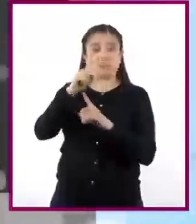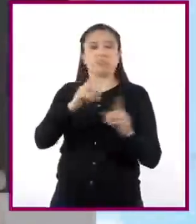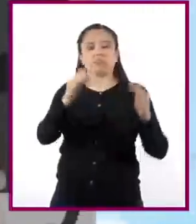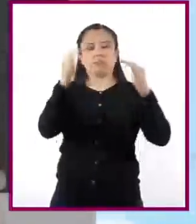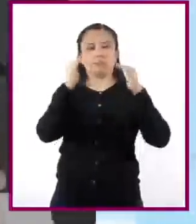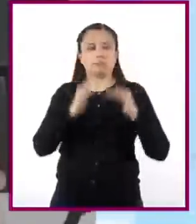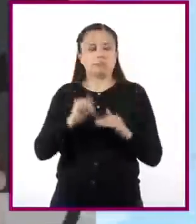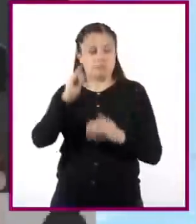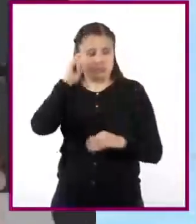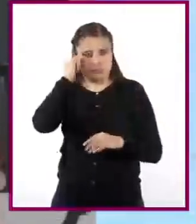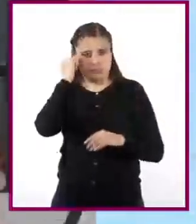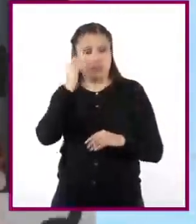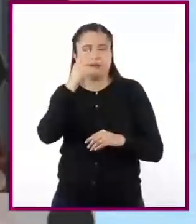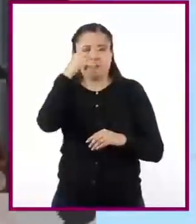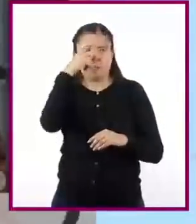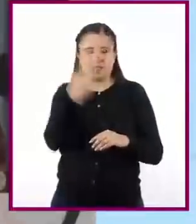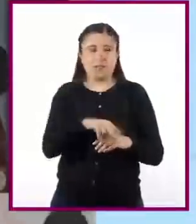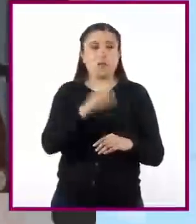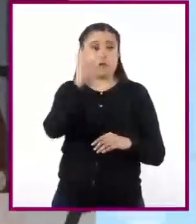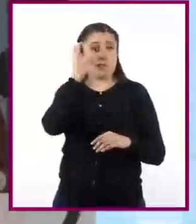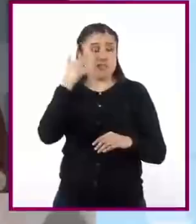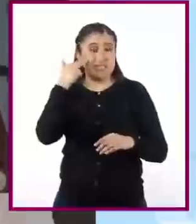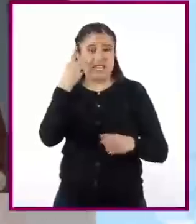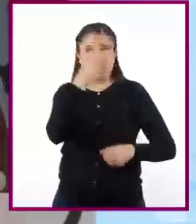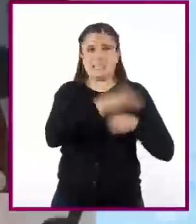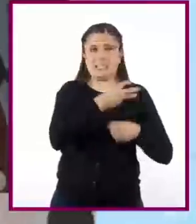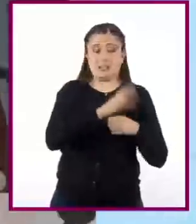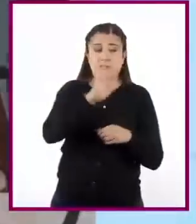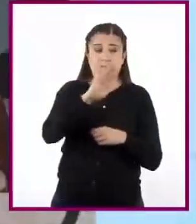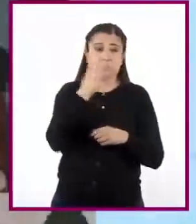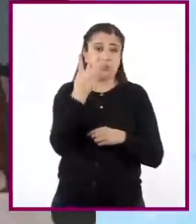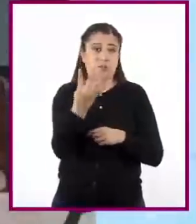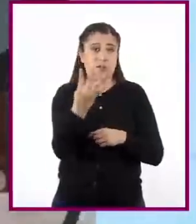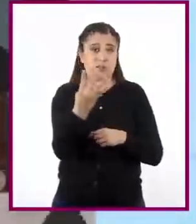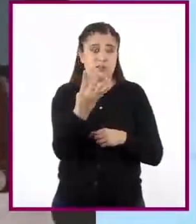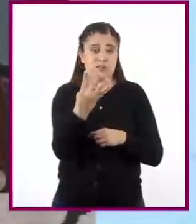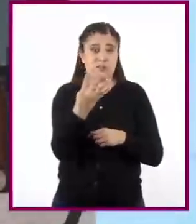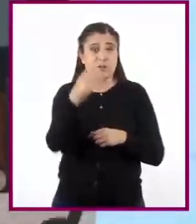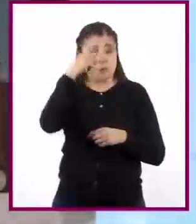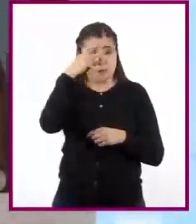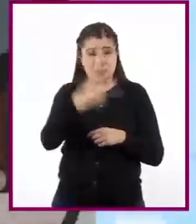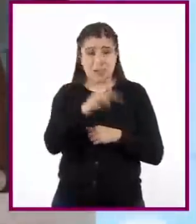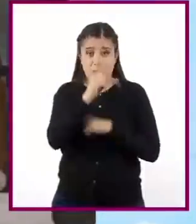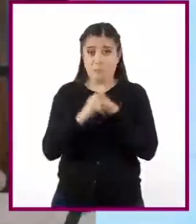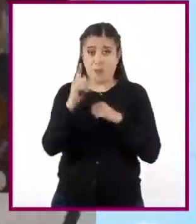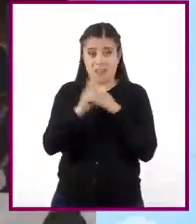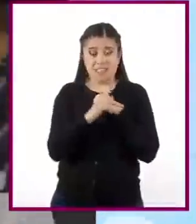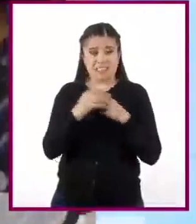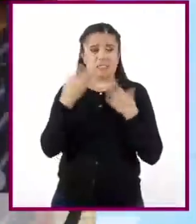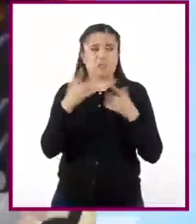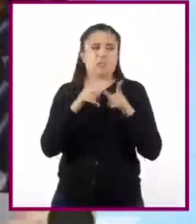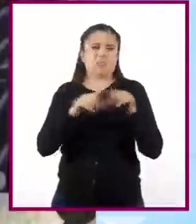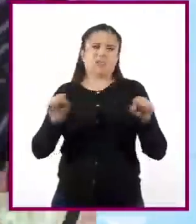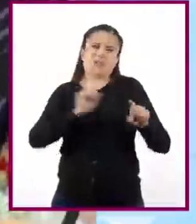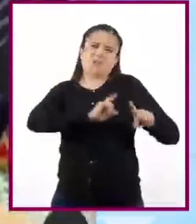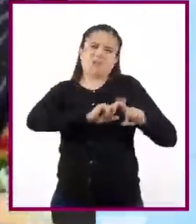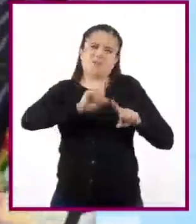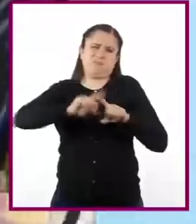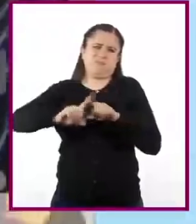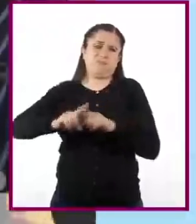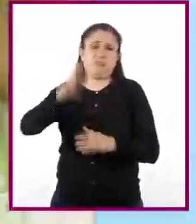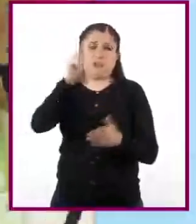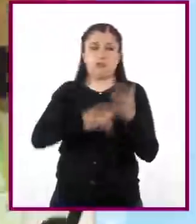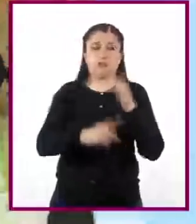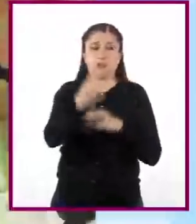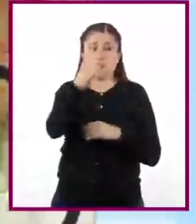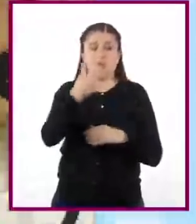México con 64 y China en tercero con 54? Por ser México un país con tal riqueza lingüística, en el año